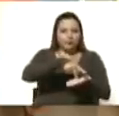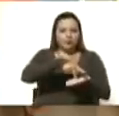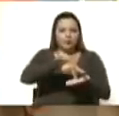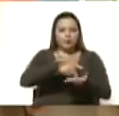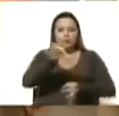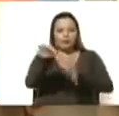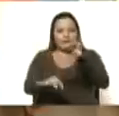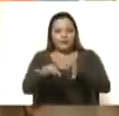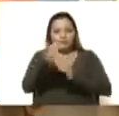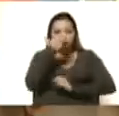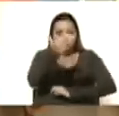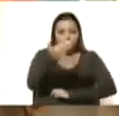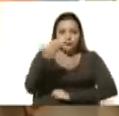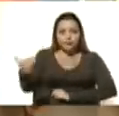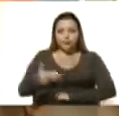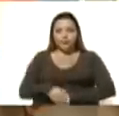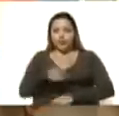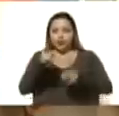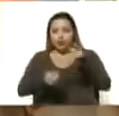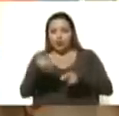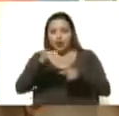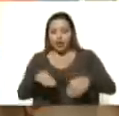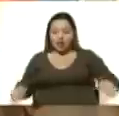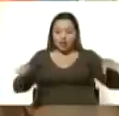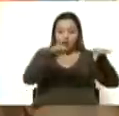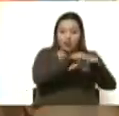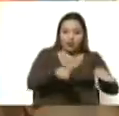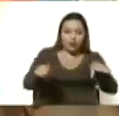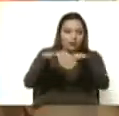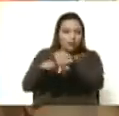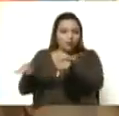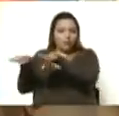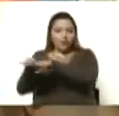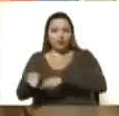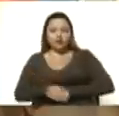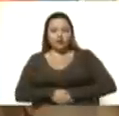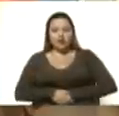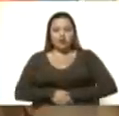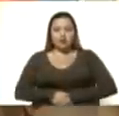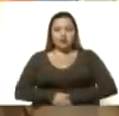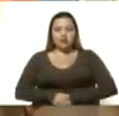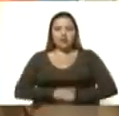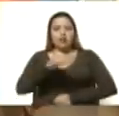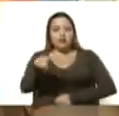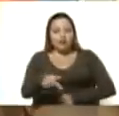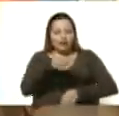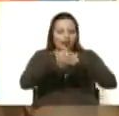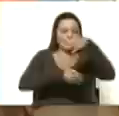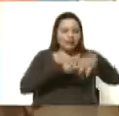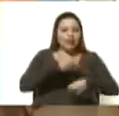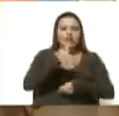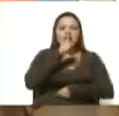obviamente también algunas eran simultáneamente, posteriormente, de audiencias de delación,